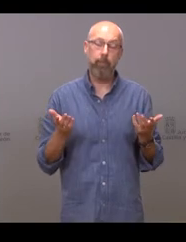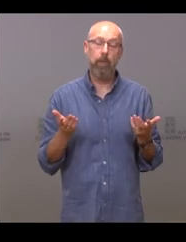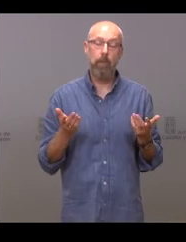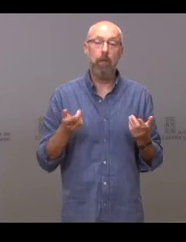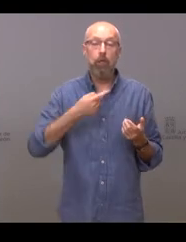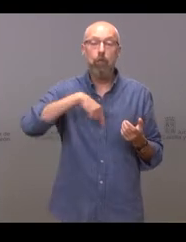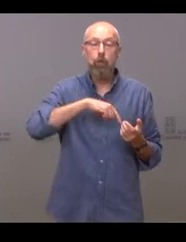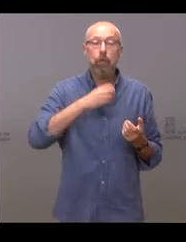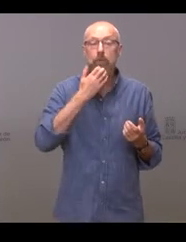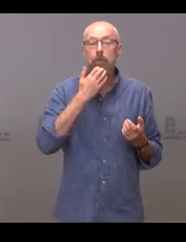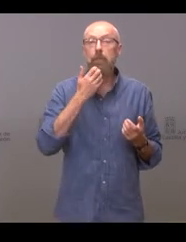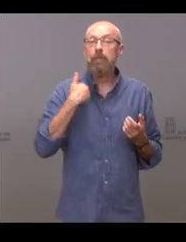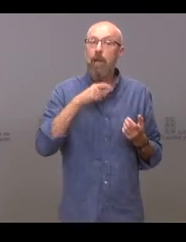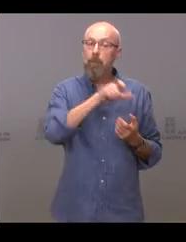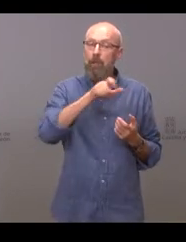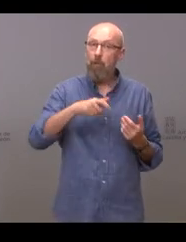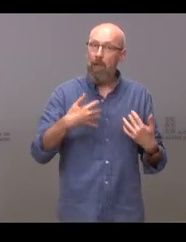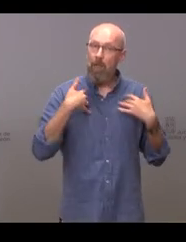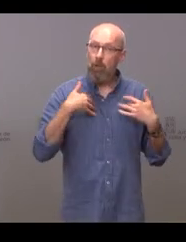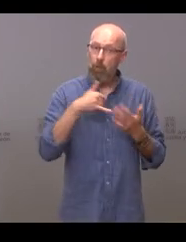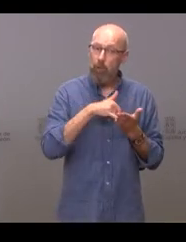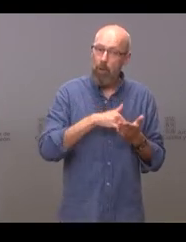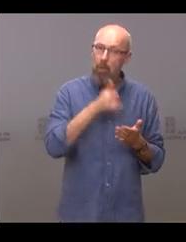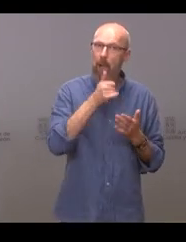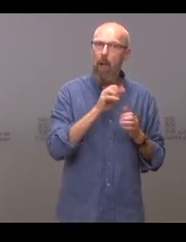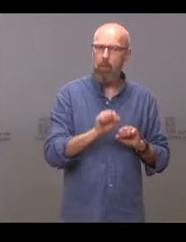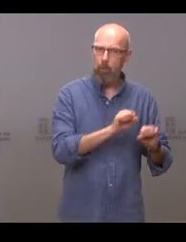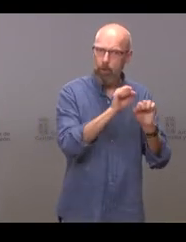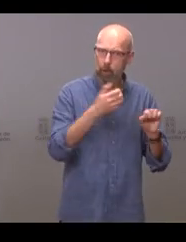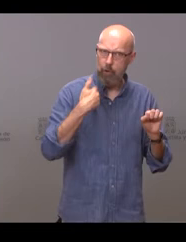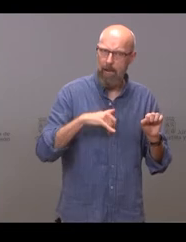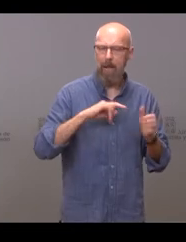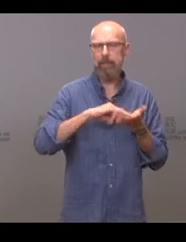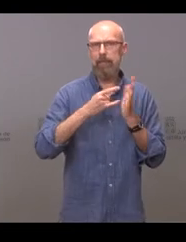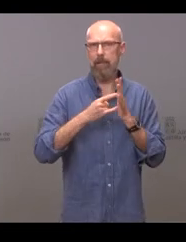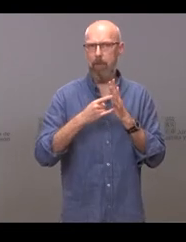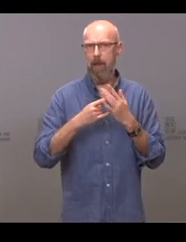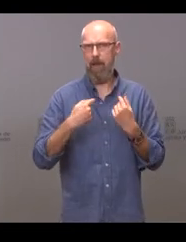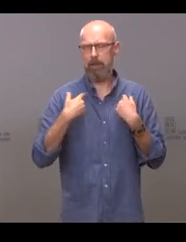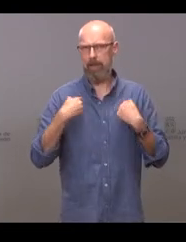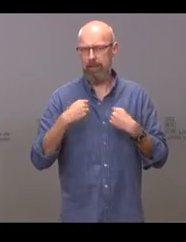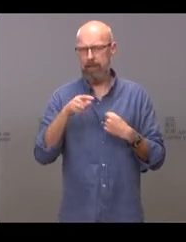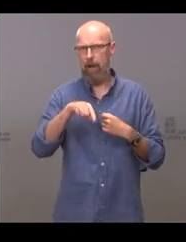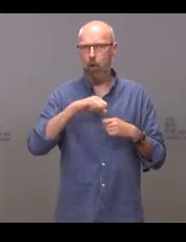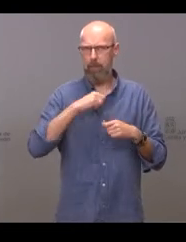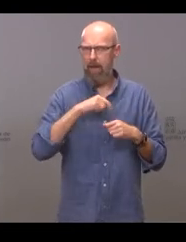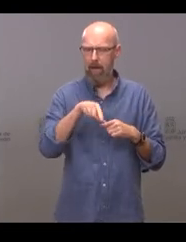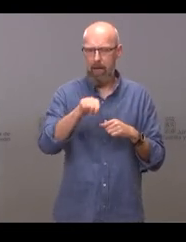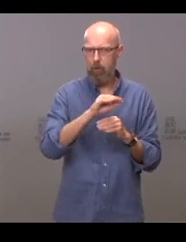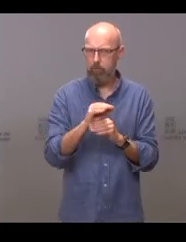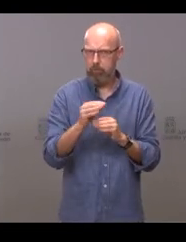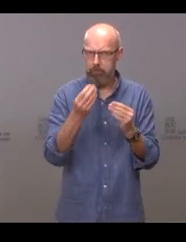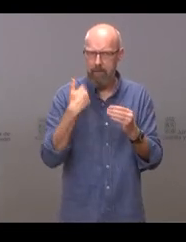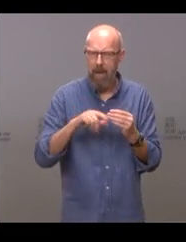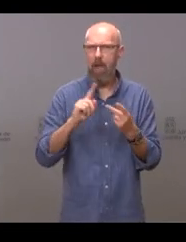más vulnerables protegido el sistema sanitario protegidas las personas de mayor edad